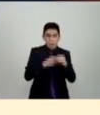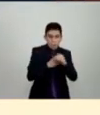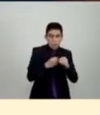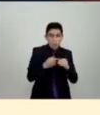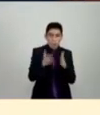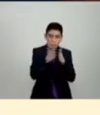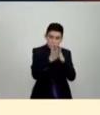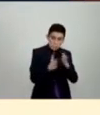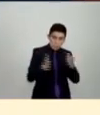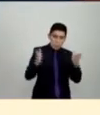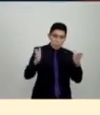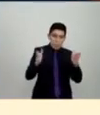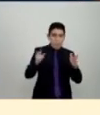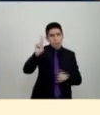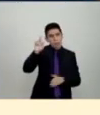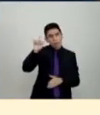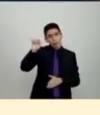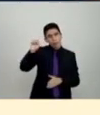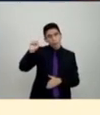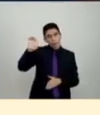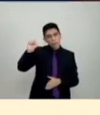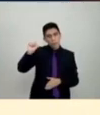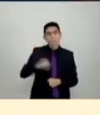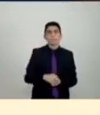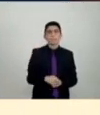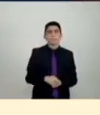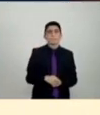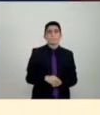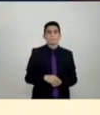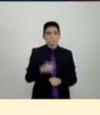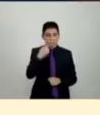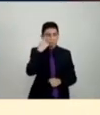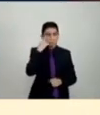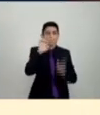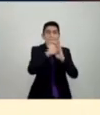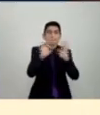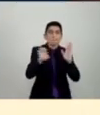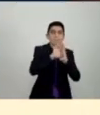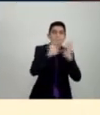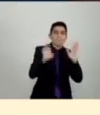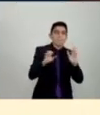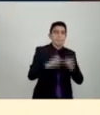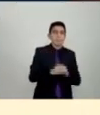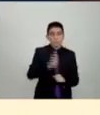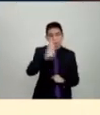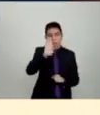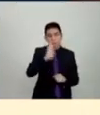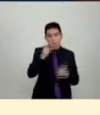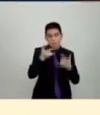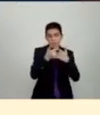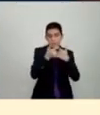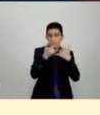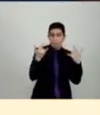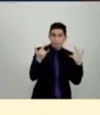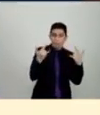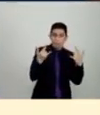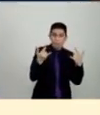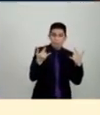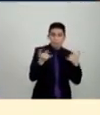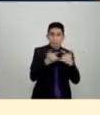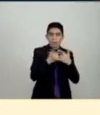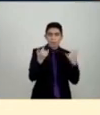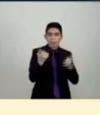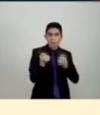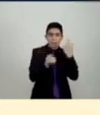un poco, mira, Ulises, y bueno, te voy a poner ejemplos. Ulises es un poco la novela, es esa novela que